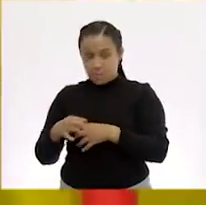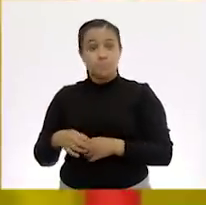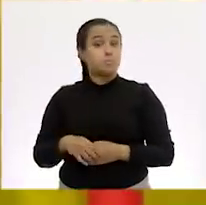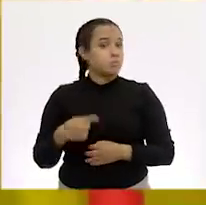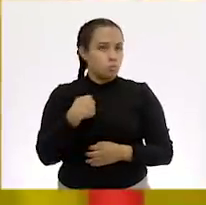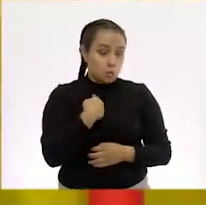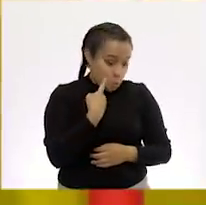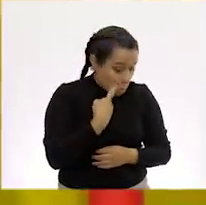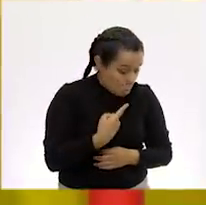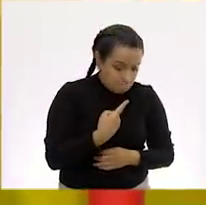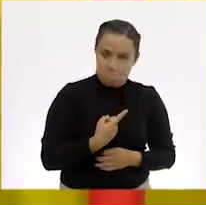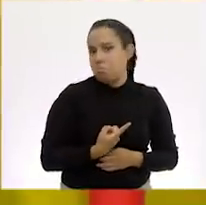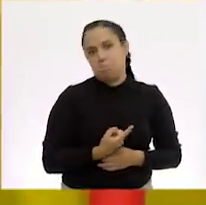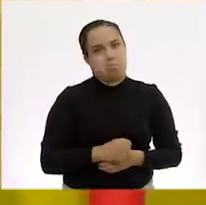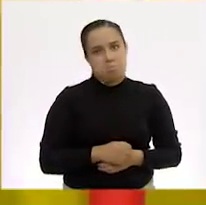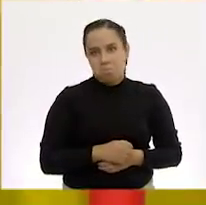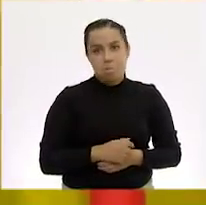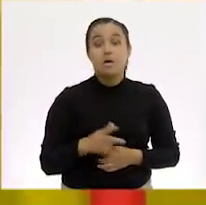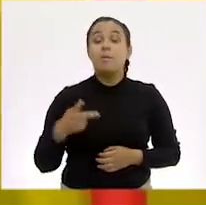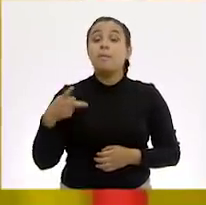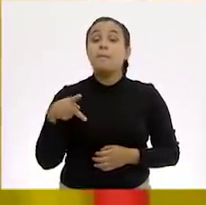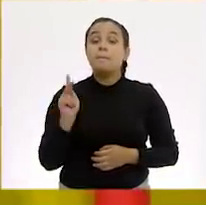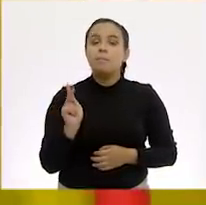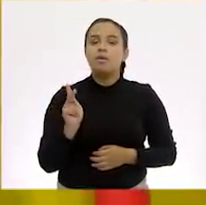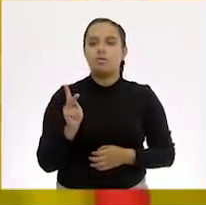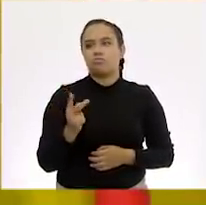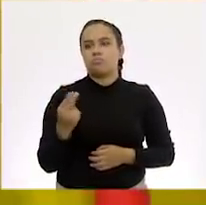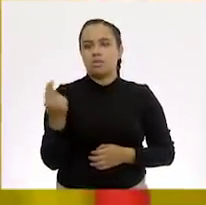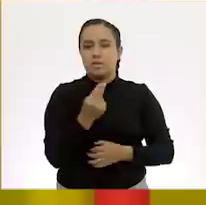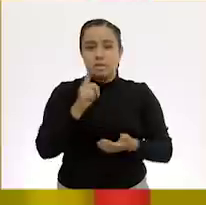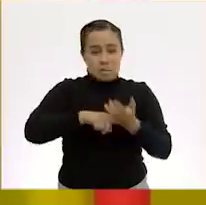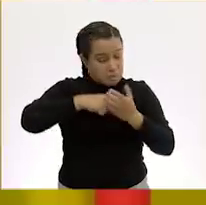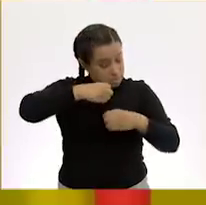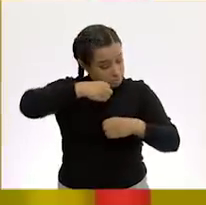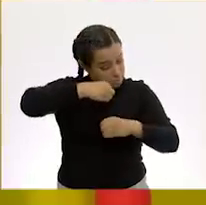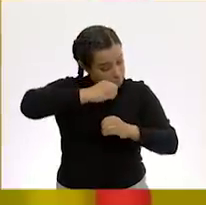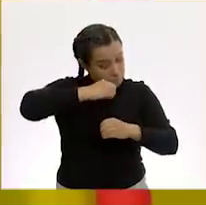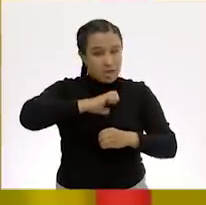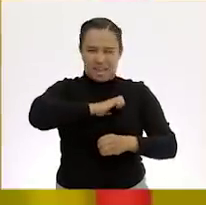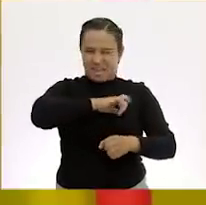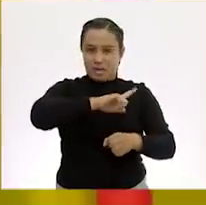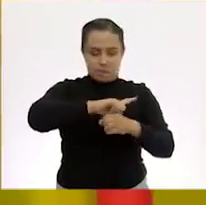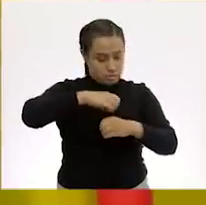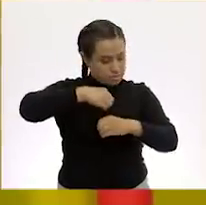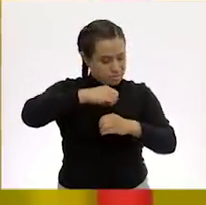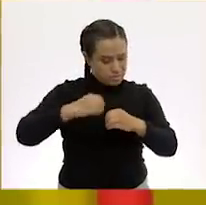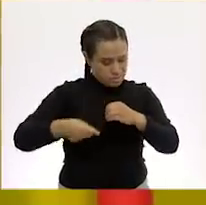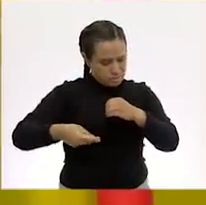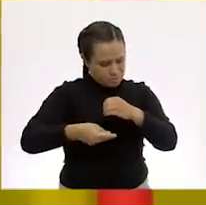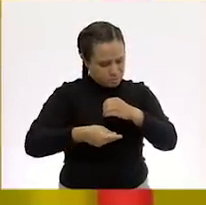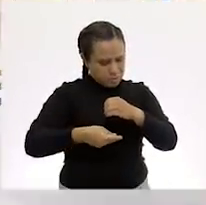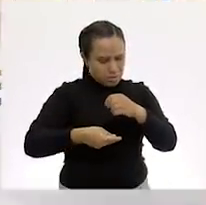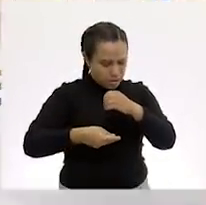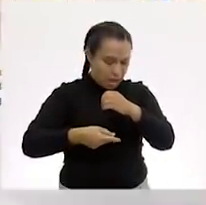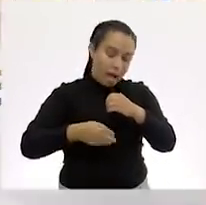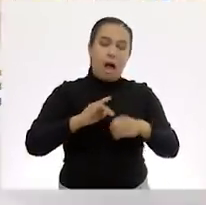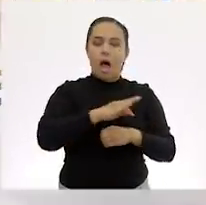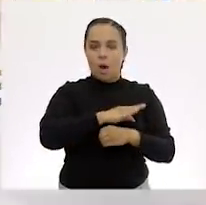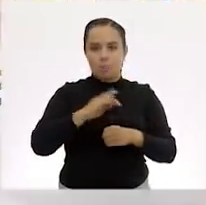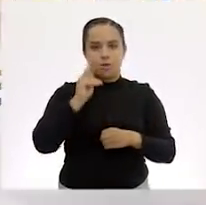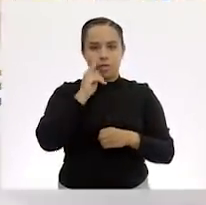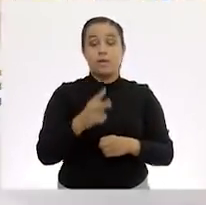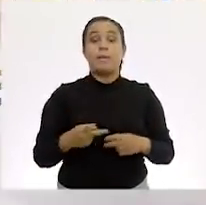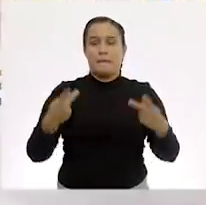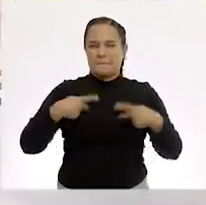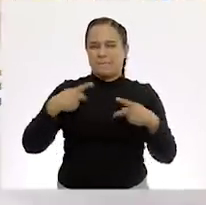los puedo ver, pero entonces necesitaríamos tal vez un microscopio para verlos, ¿verdad? Sí, se necesitan microscopios, entonces los científicos